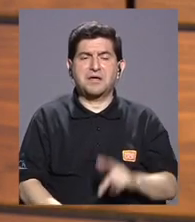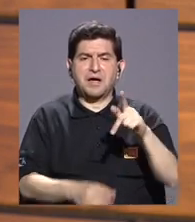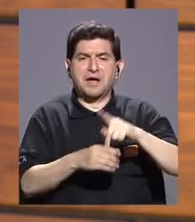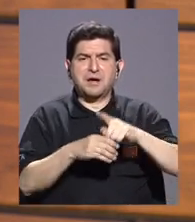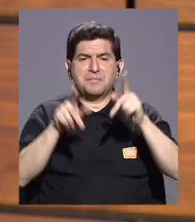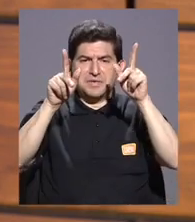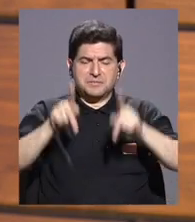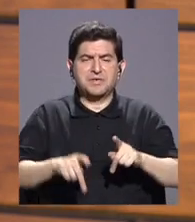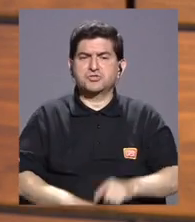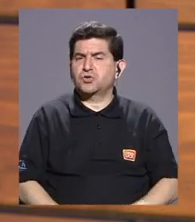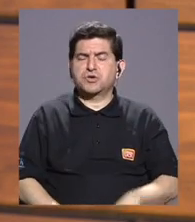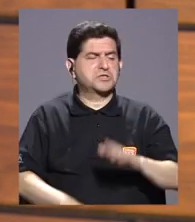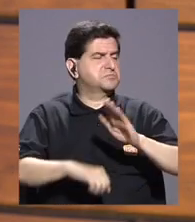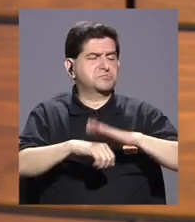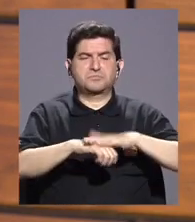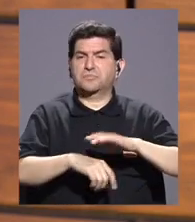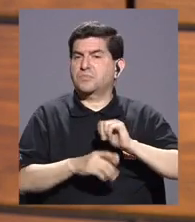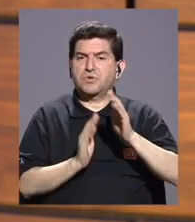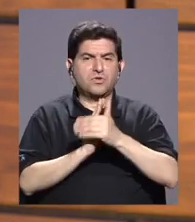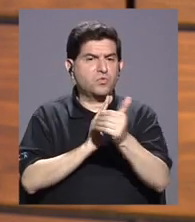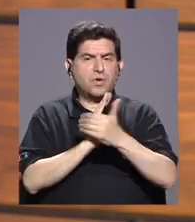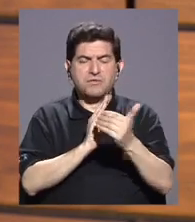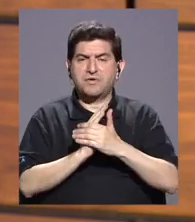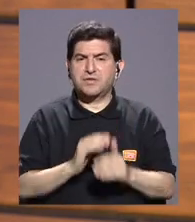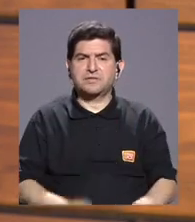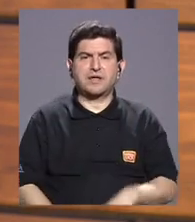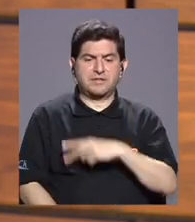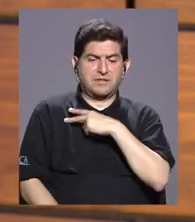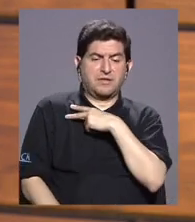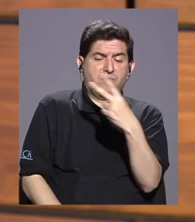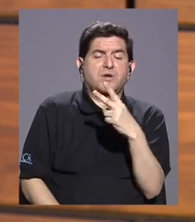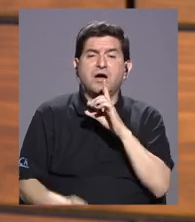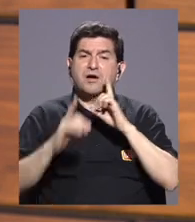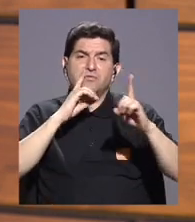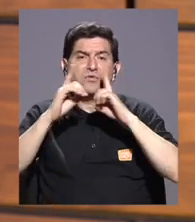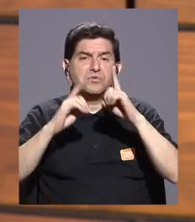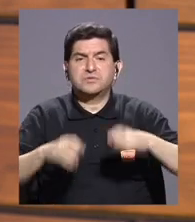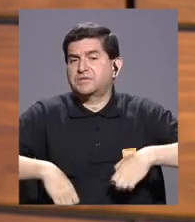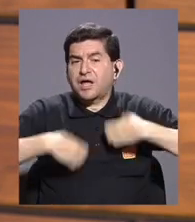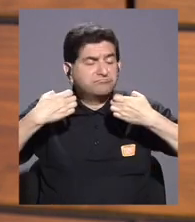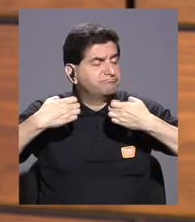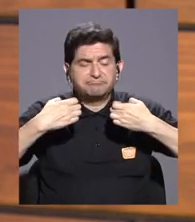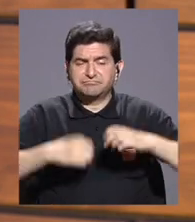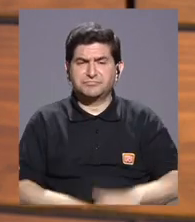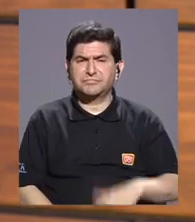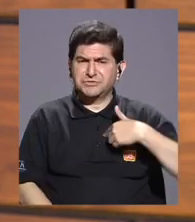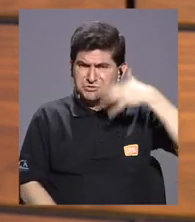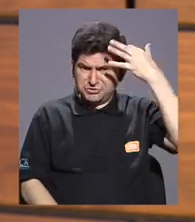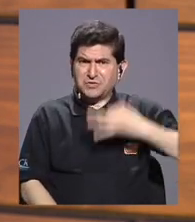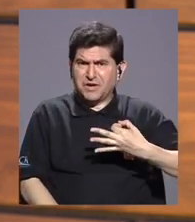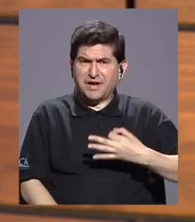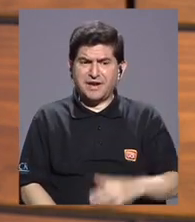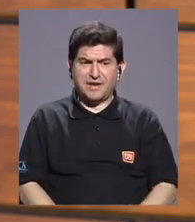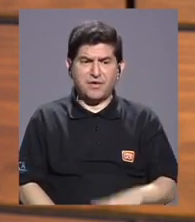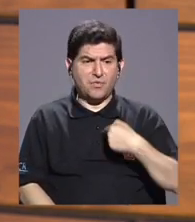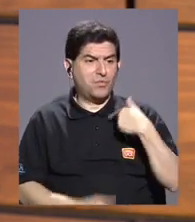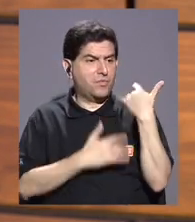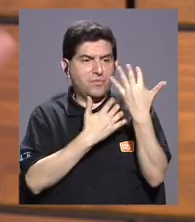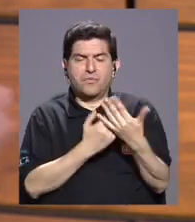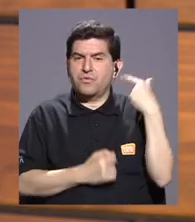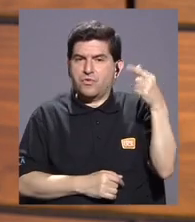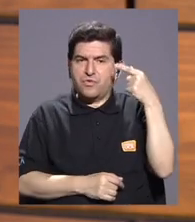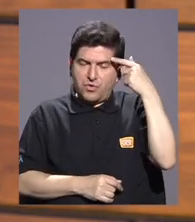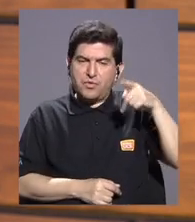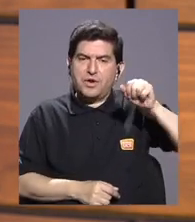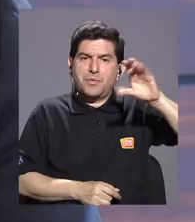acción ciudadana, donde no hubo una verdadera capacidad y voluntad de diálogo, en mi opinión, sí me parece que son rasgos que uno no hubiera